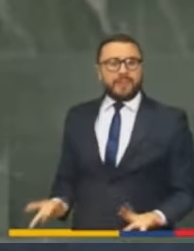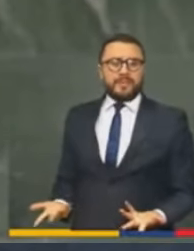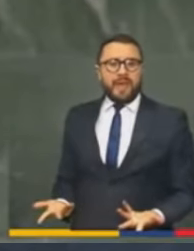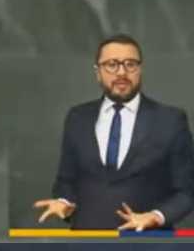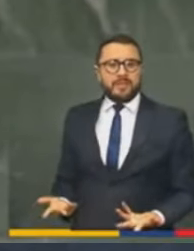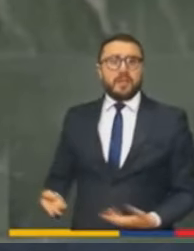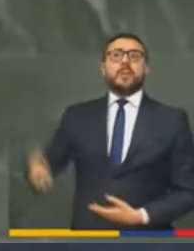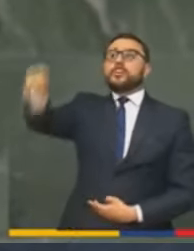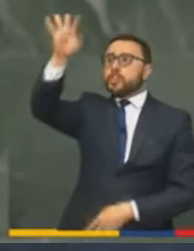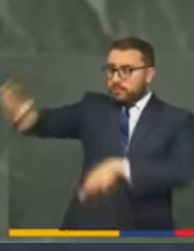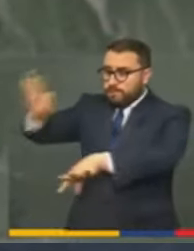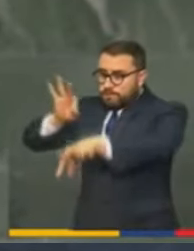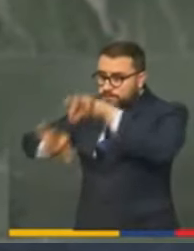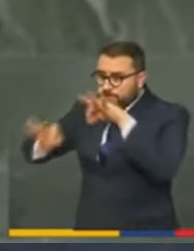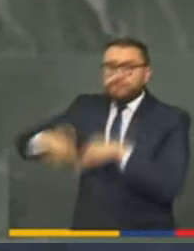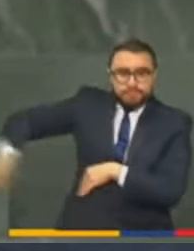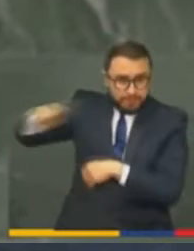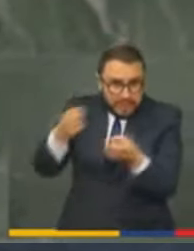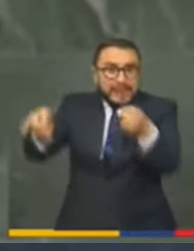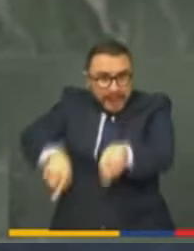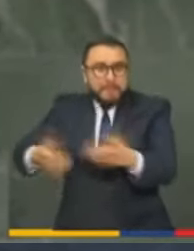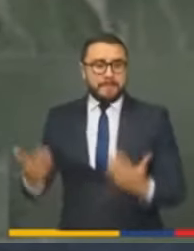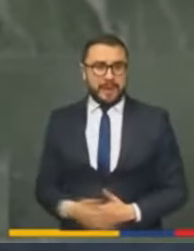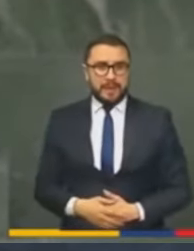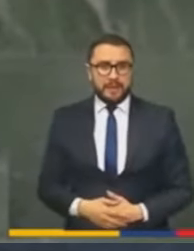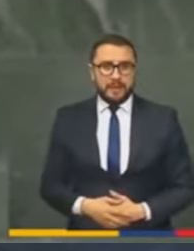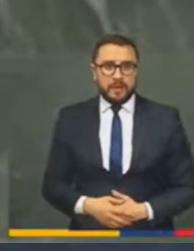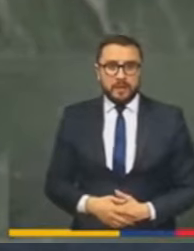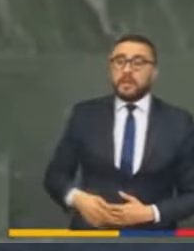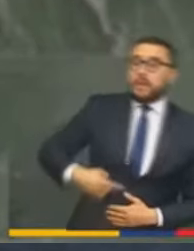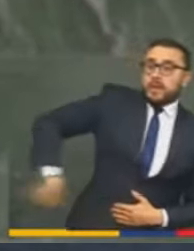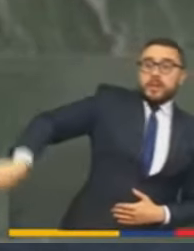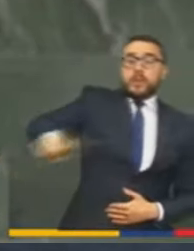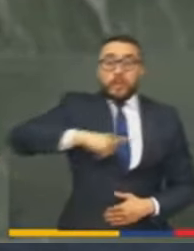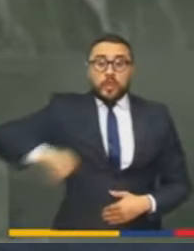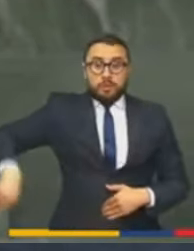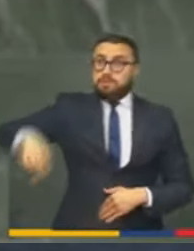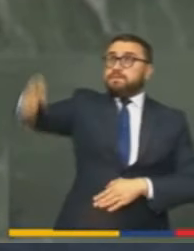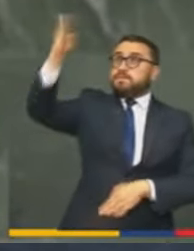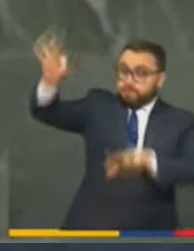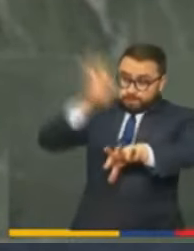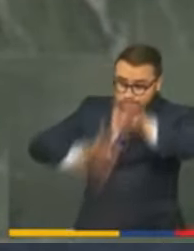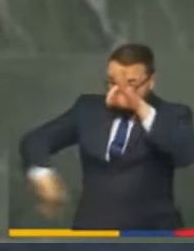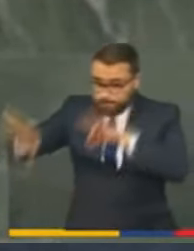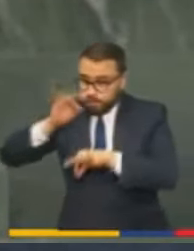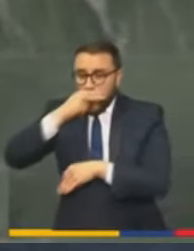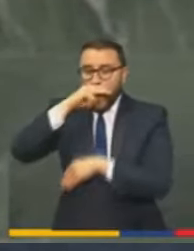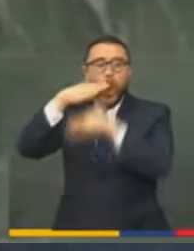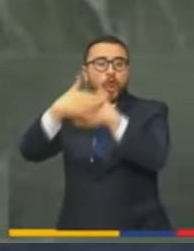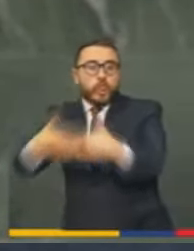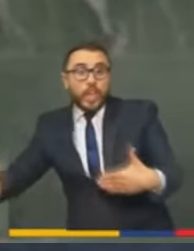pueblo elegido de Dios. Están matando el pueblo elegido de Dios, los niños de